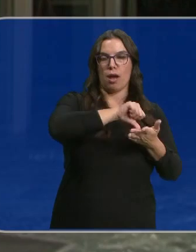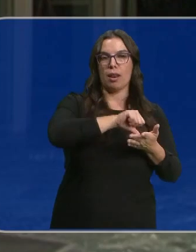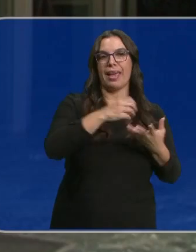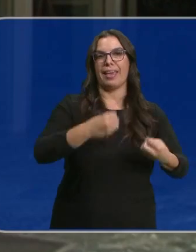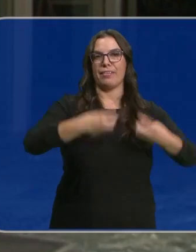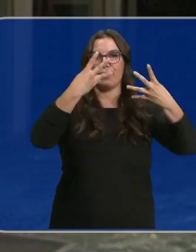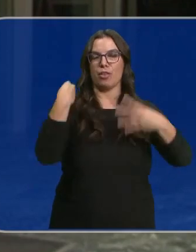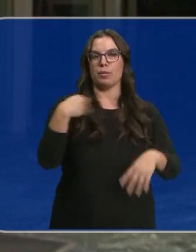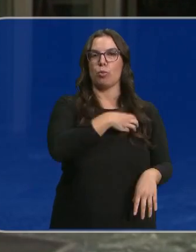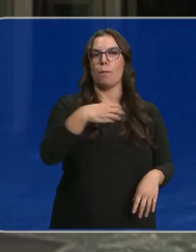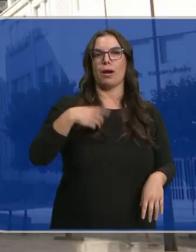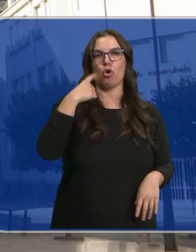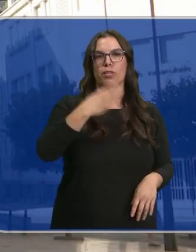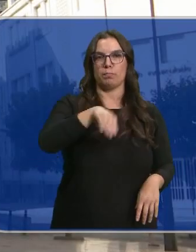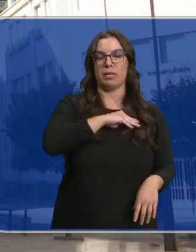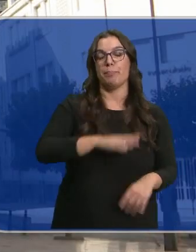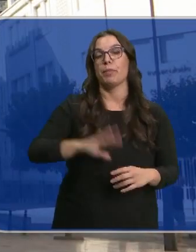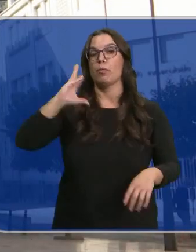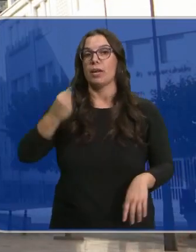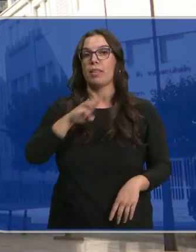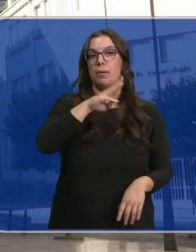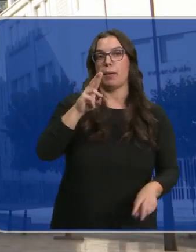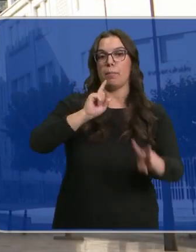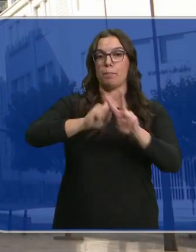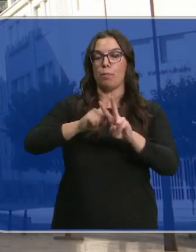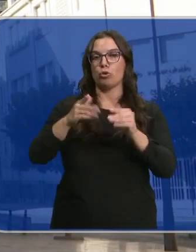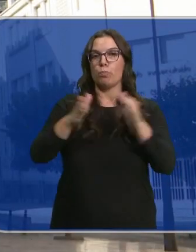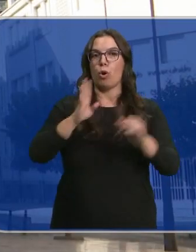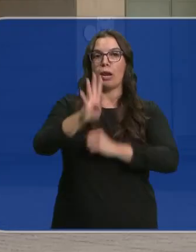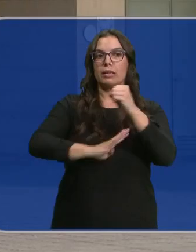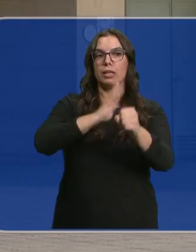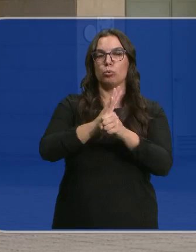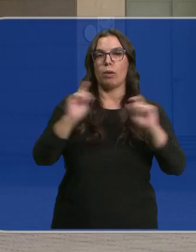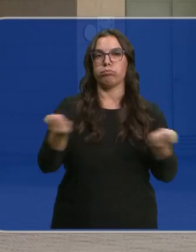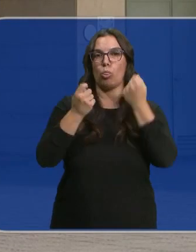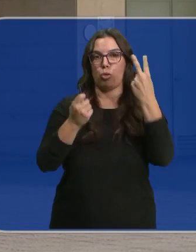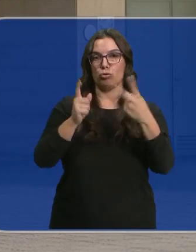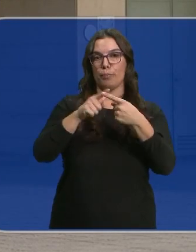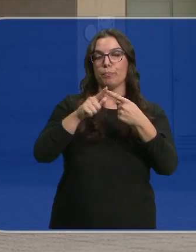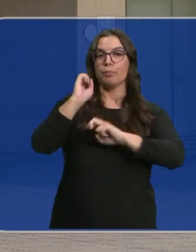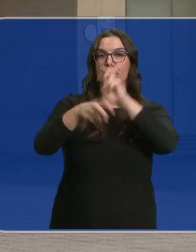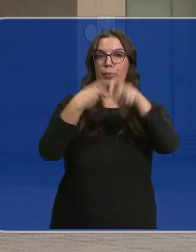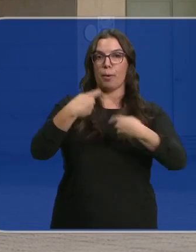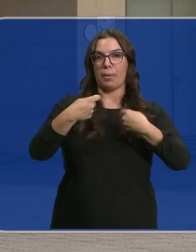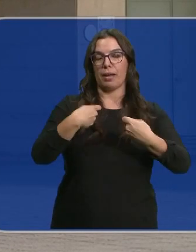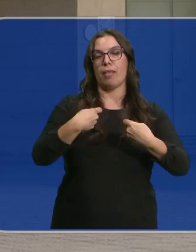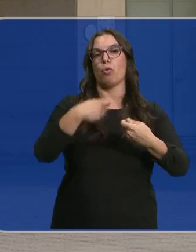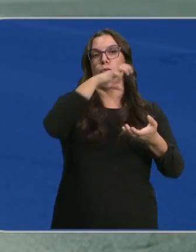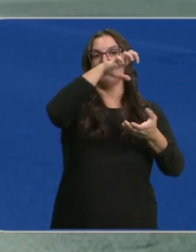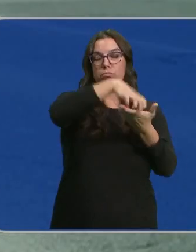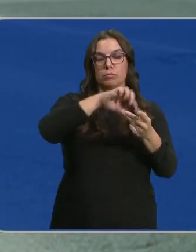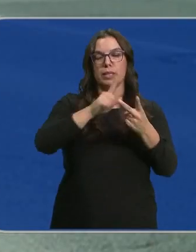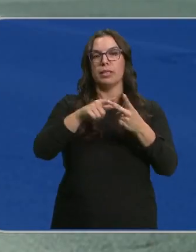en el edificio del Banco de España. En Ponferrada, PP y Vox han arrancado la legislatura con 2 anuncios: la remodelación del mercado de abastos